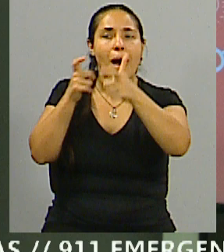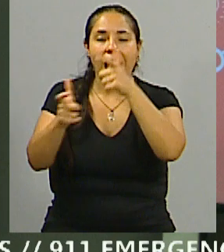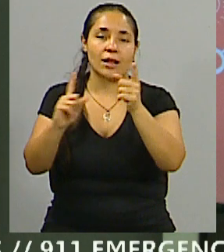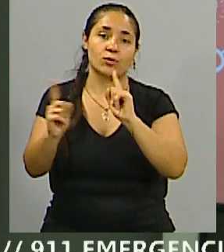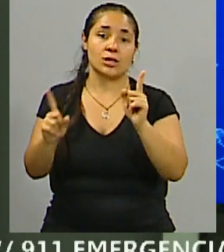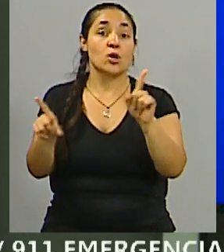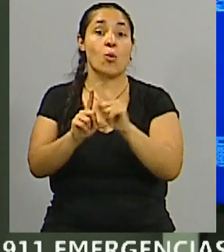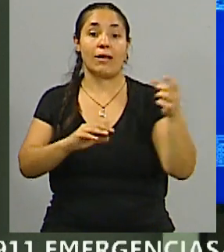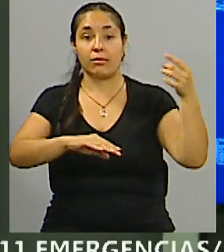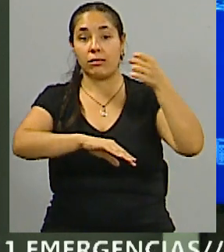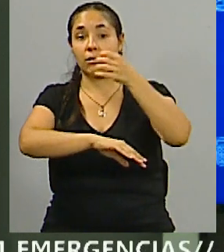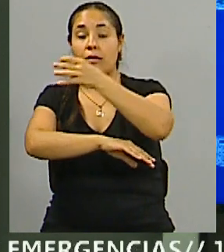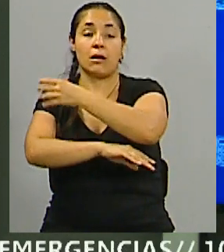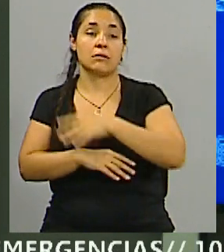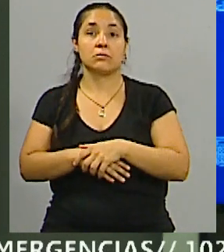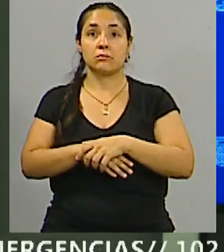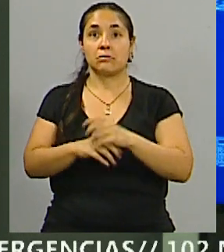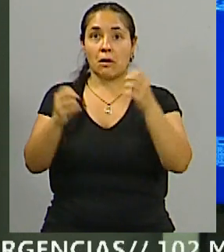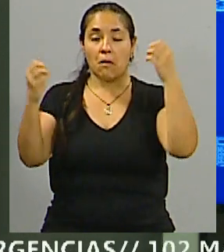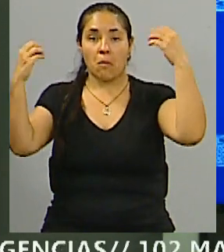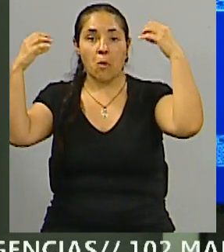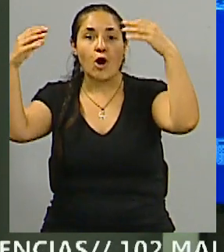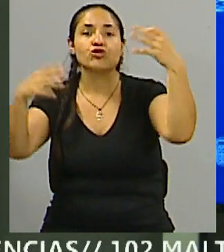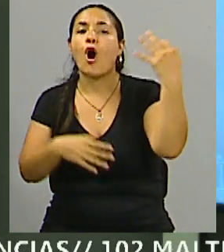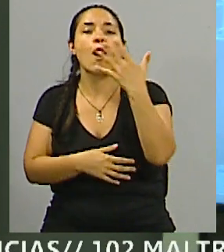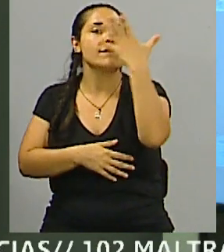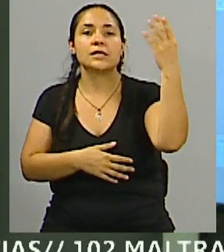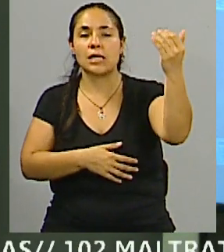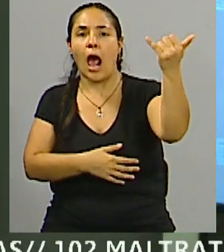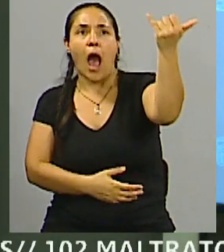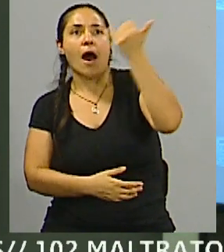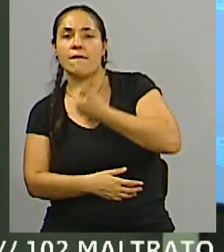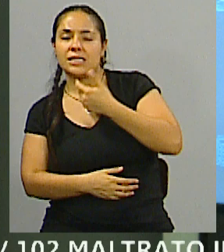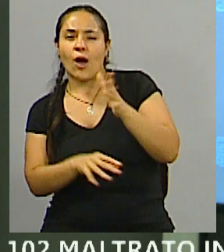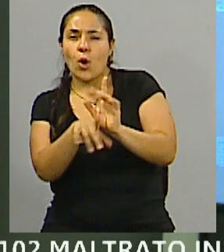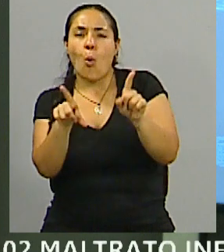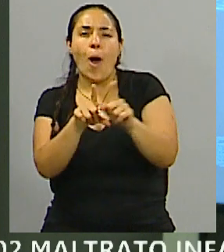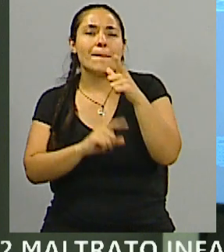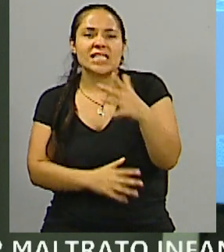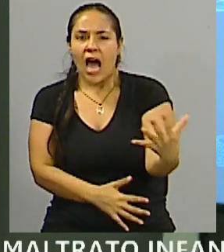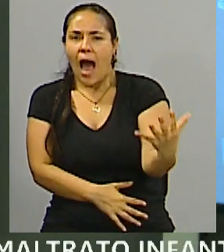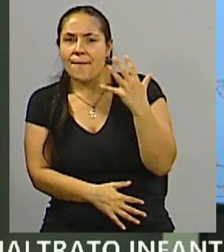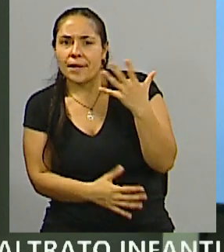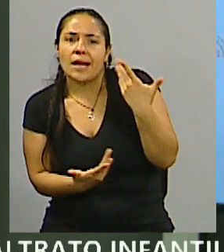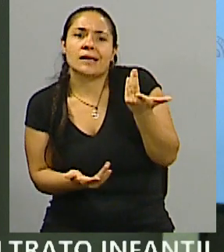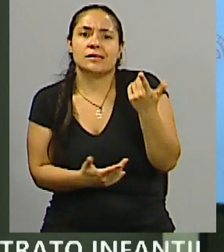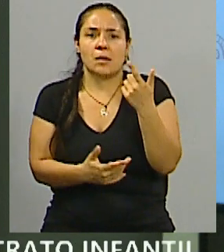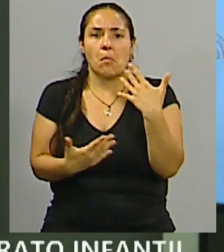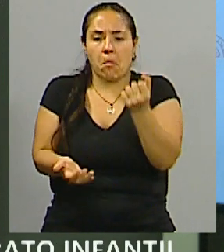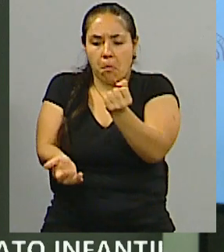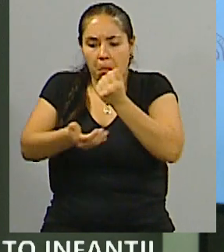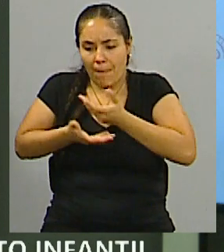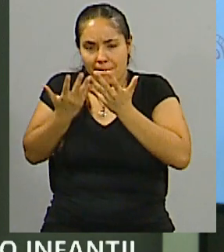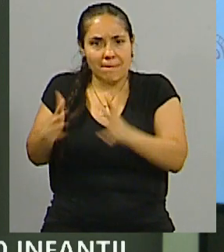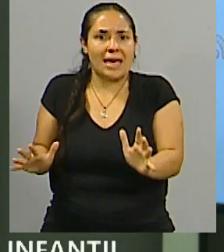una estación de tren y el altoparlante oficial te amenace con perder un plan social que además